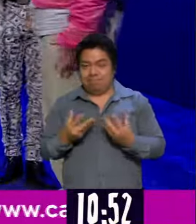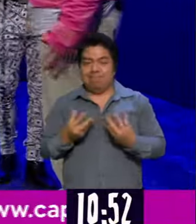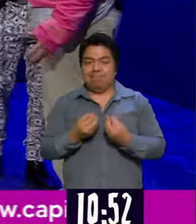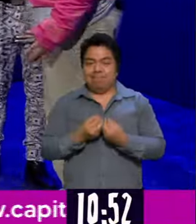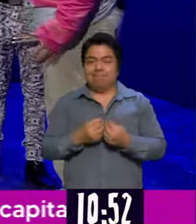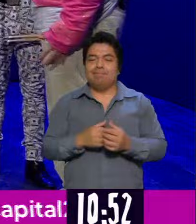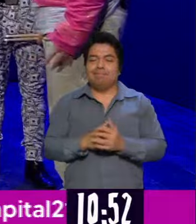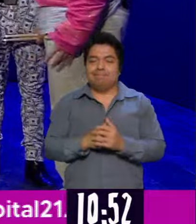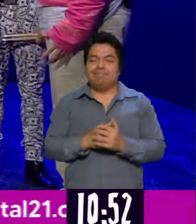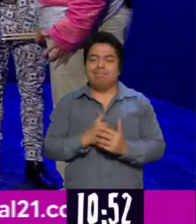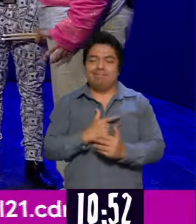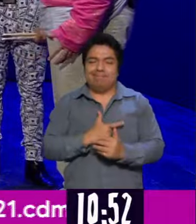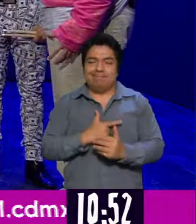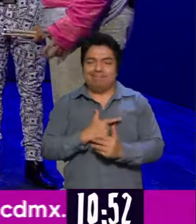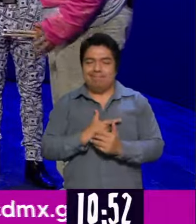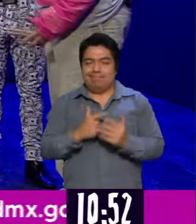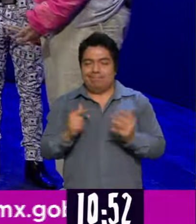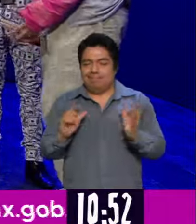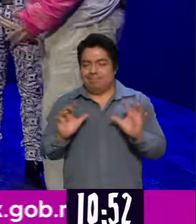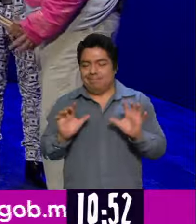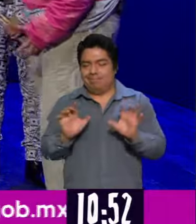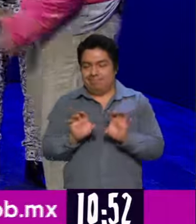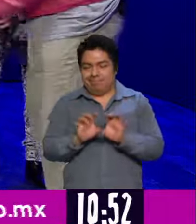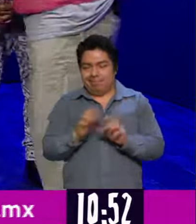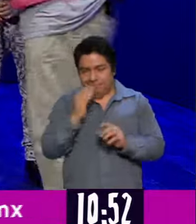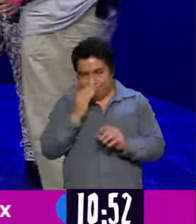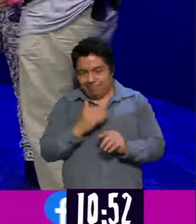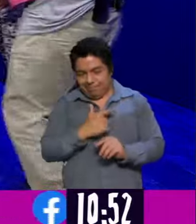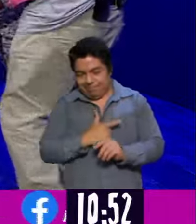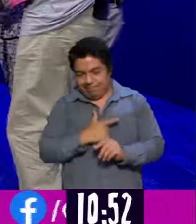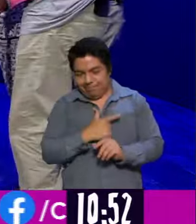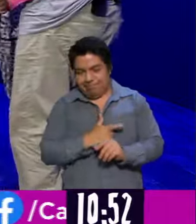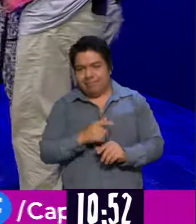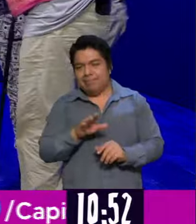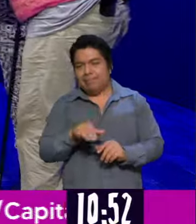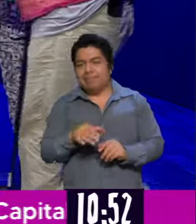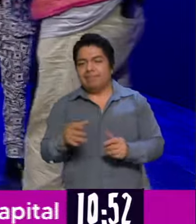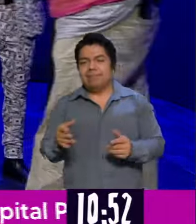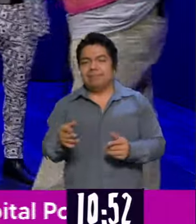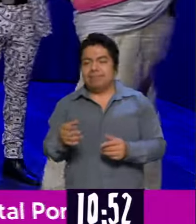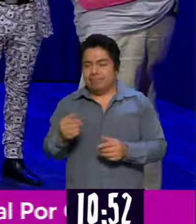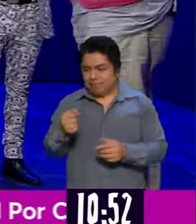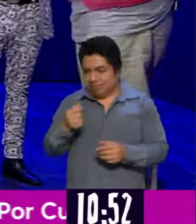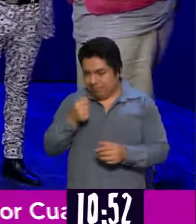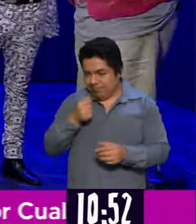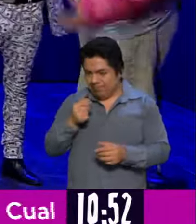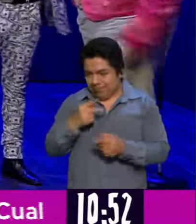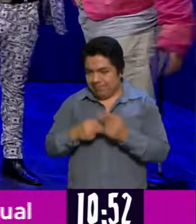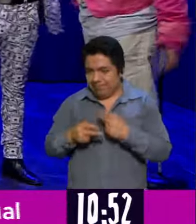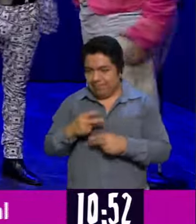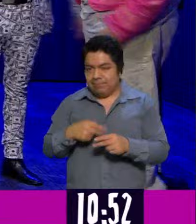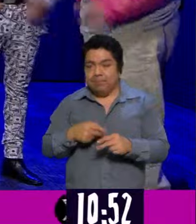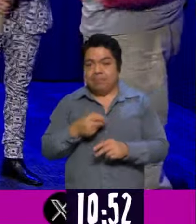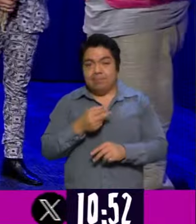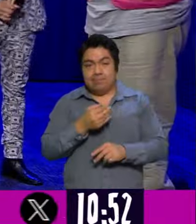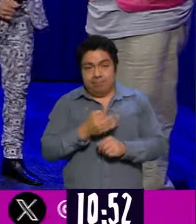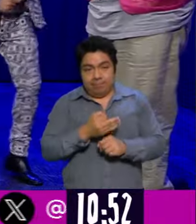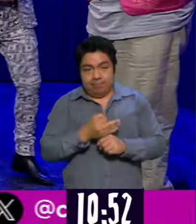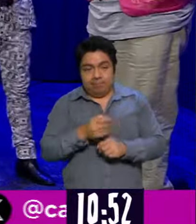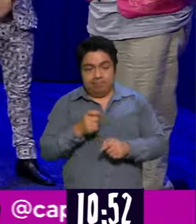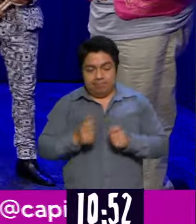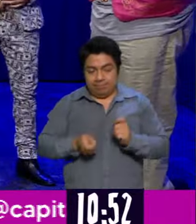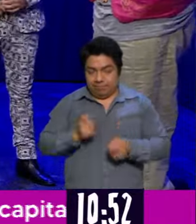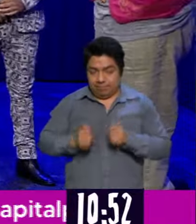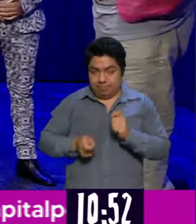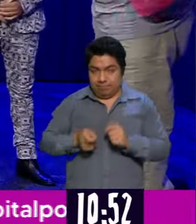arrejúntense, yo sé que así. Les gusta rejuntarse ay, a ustedes. Ay. Sí, a ver, préstame, préstame usted este micrófono, vamos a preguntarle primero al baterista